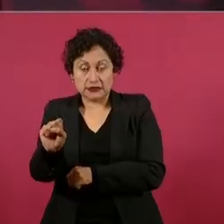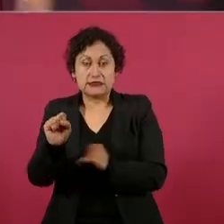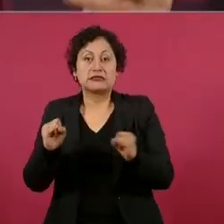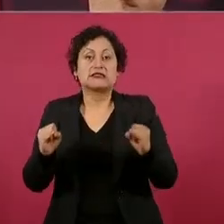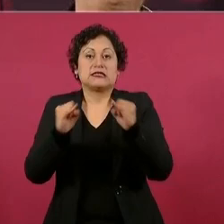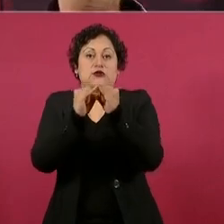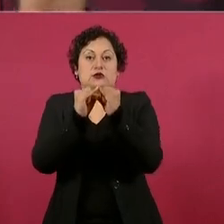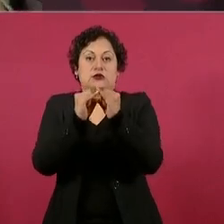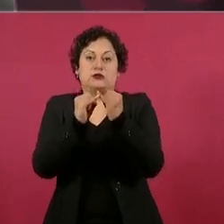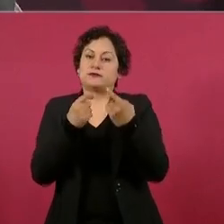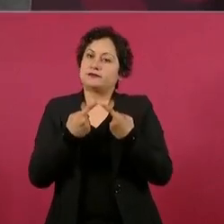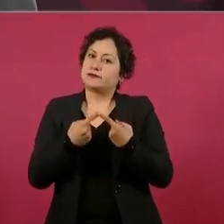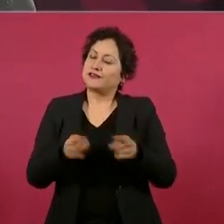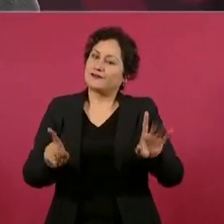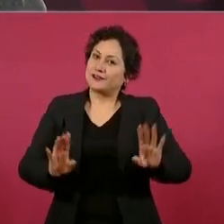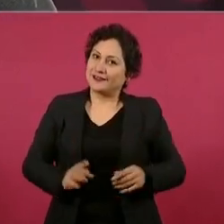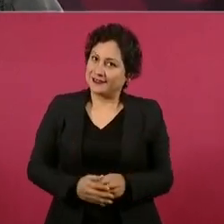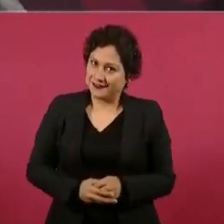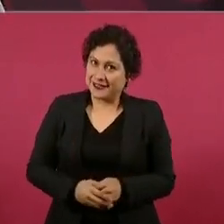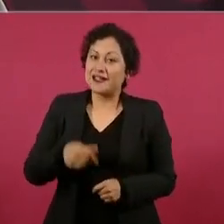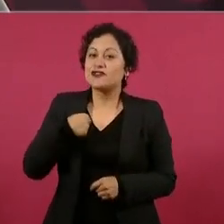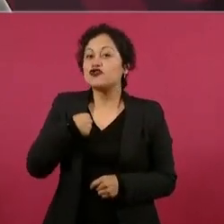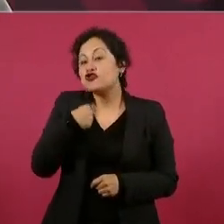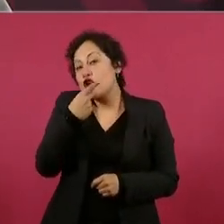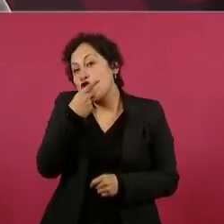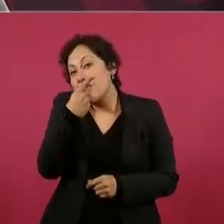Es al diablo con sus instituciones,